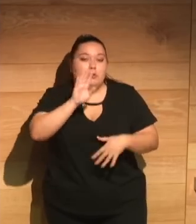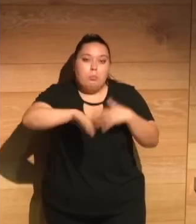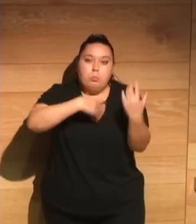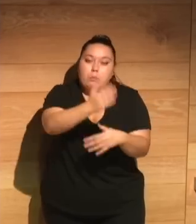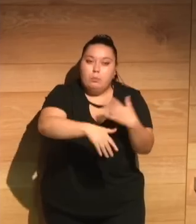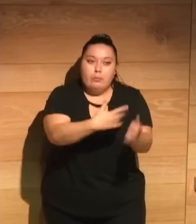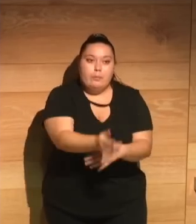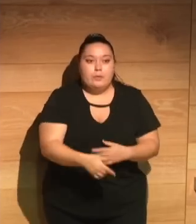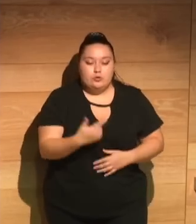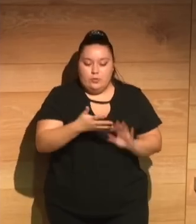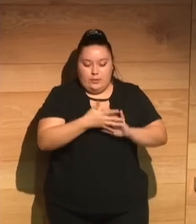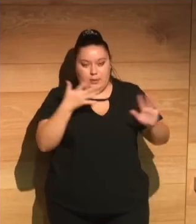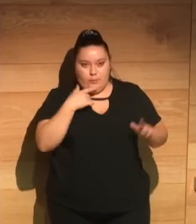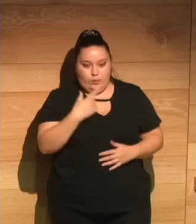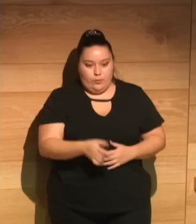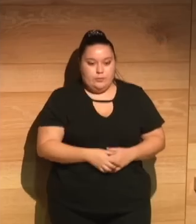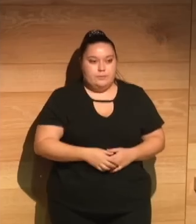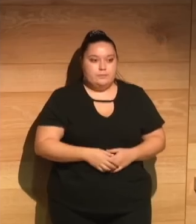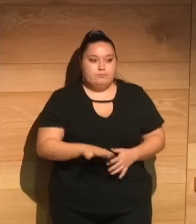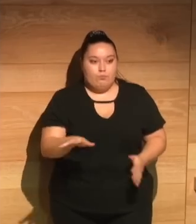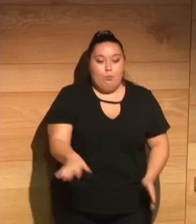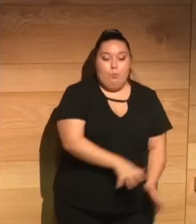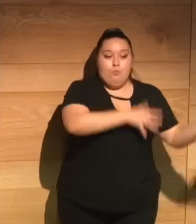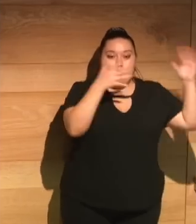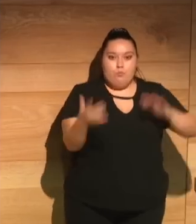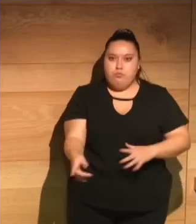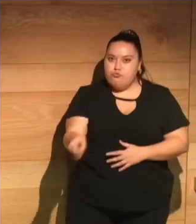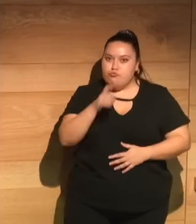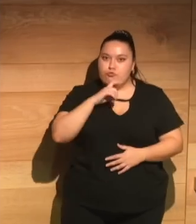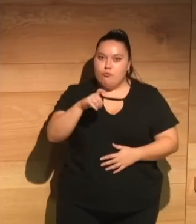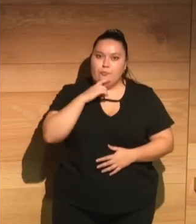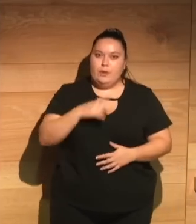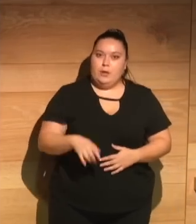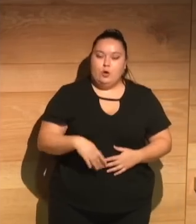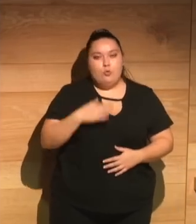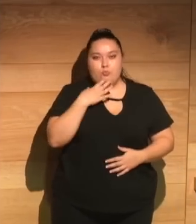diremos rápido, llegaron a convertirse en enormemente complejas y hacerse